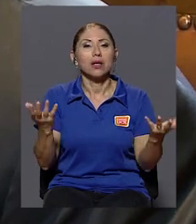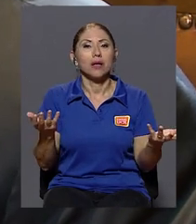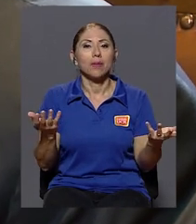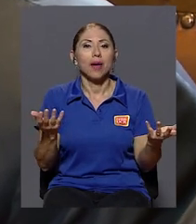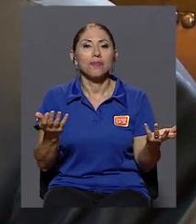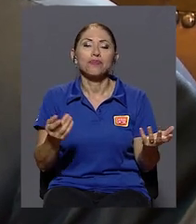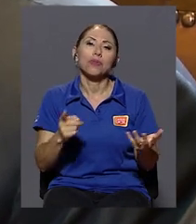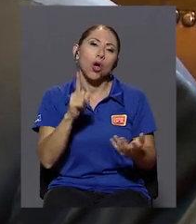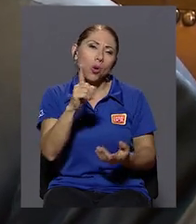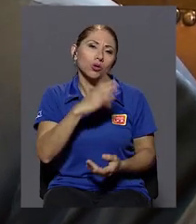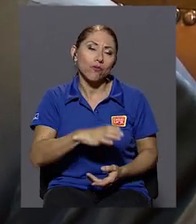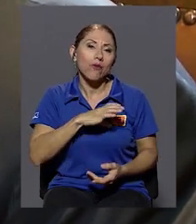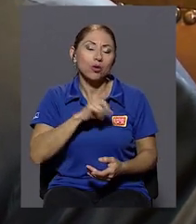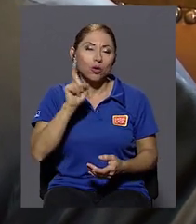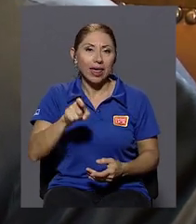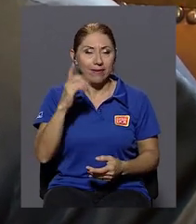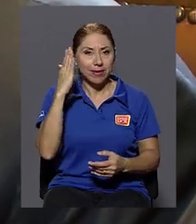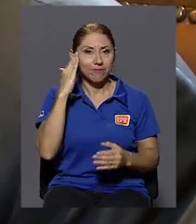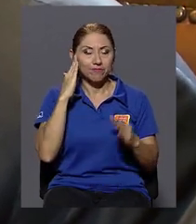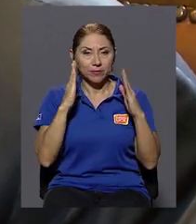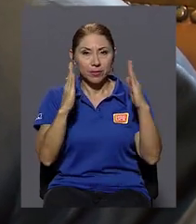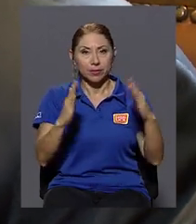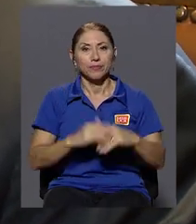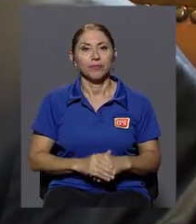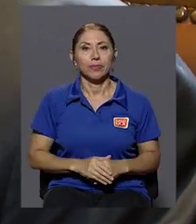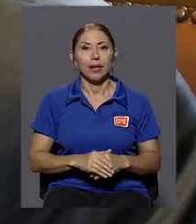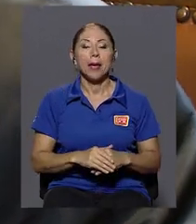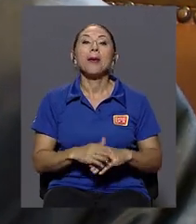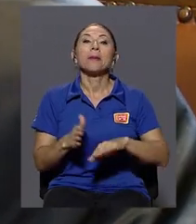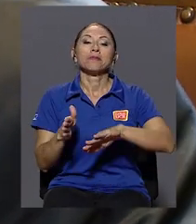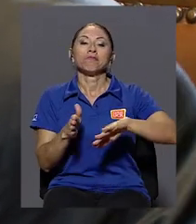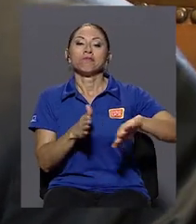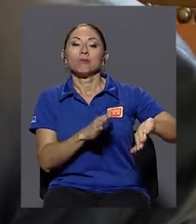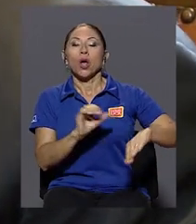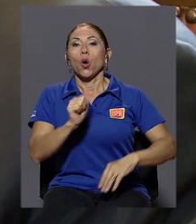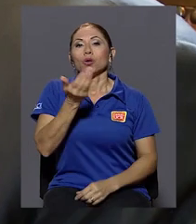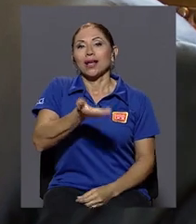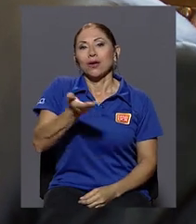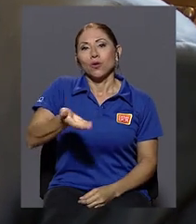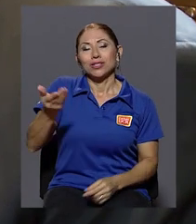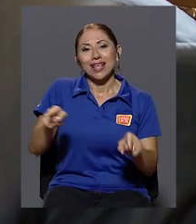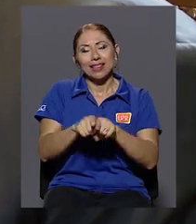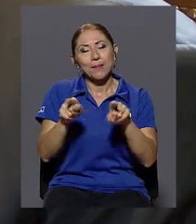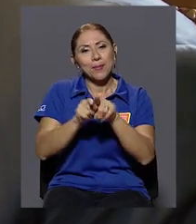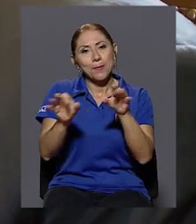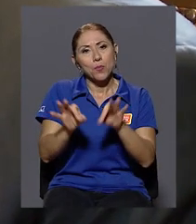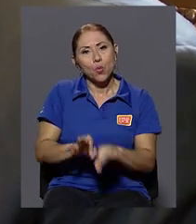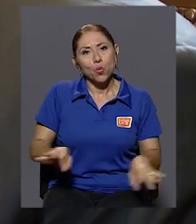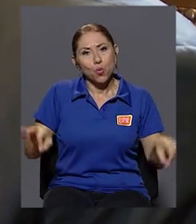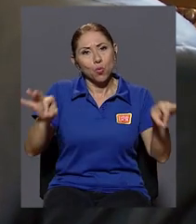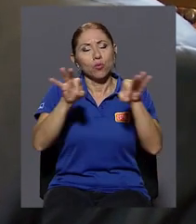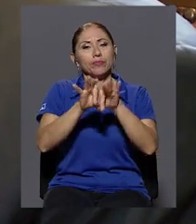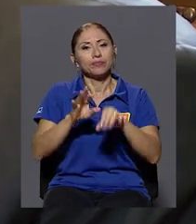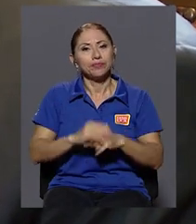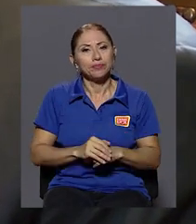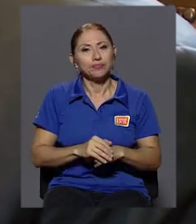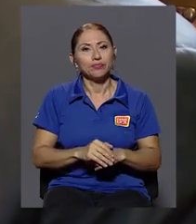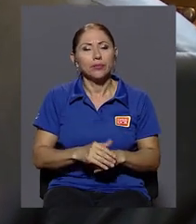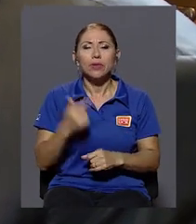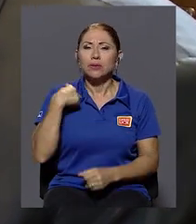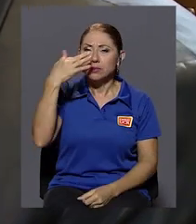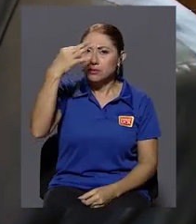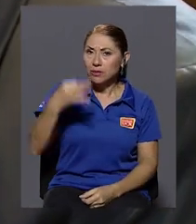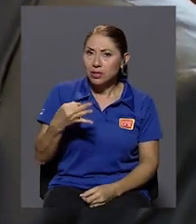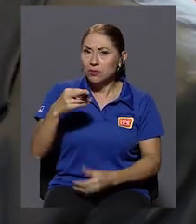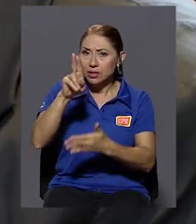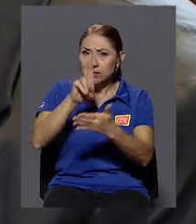un tema que es una, o es un factor que hay que tomar en cuenta. Pero hay otra cosa que me parece también muy importante mencionar.